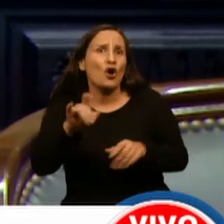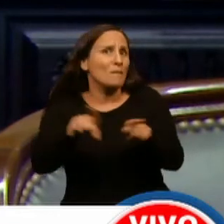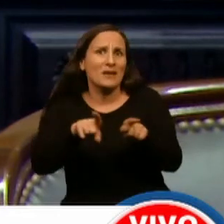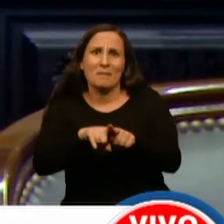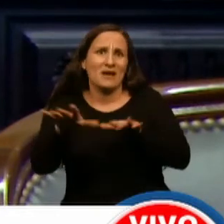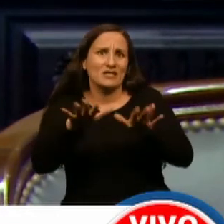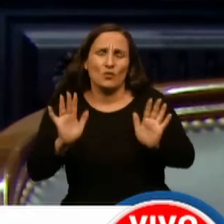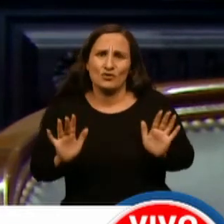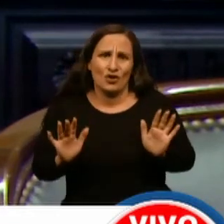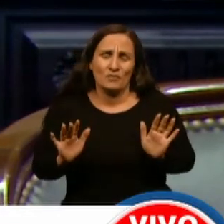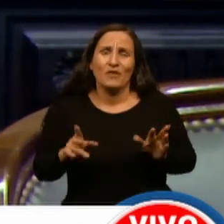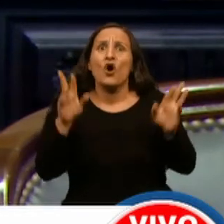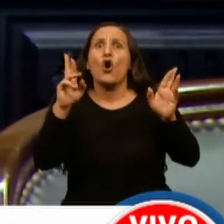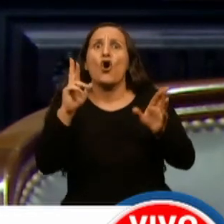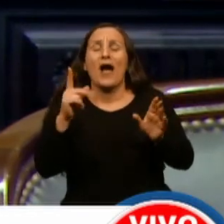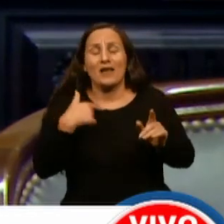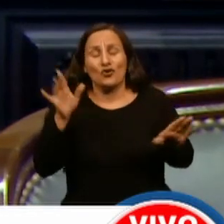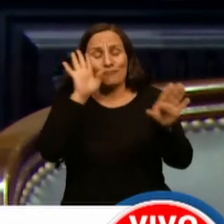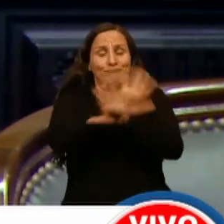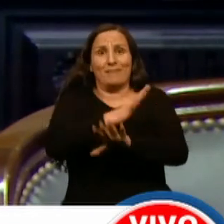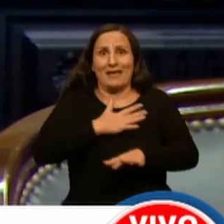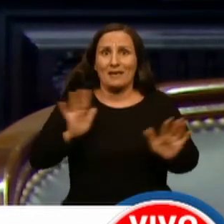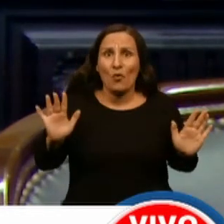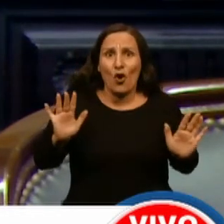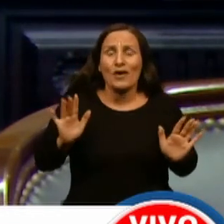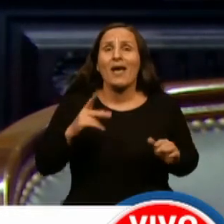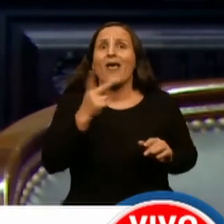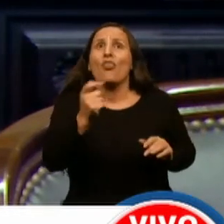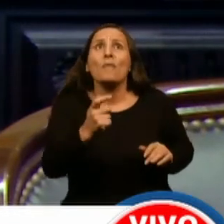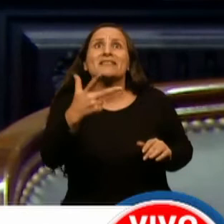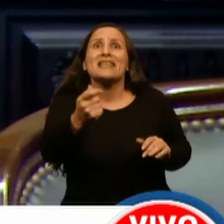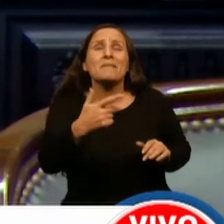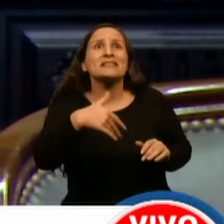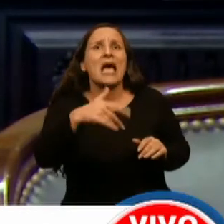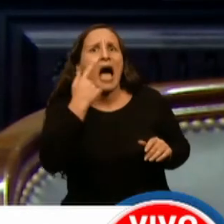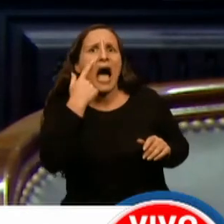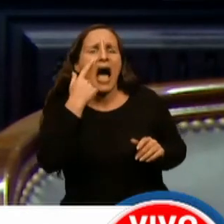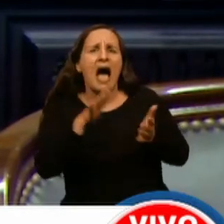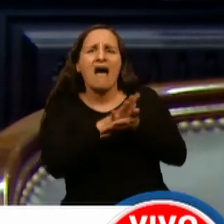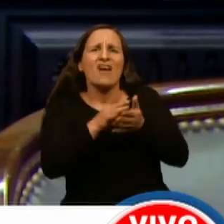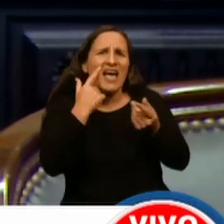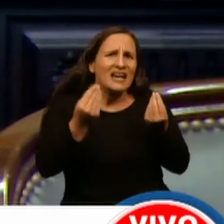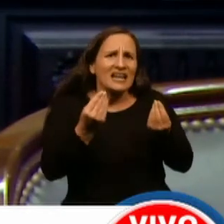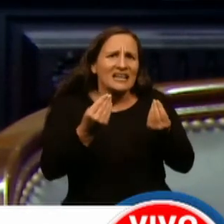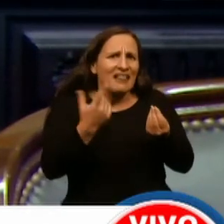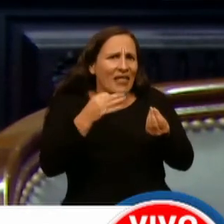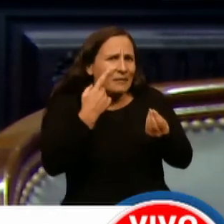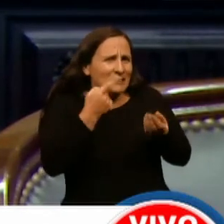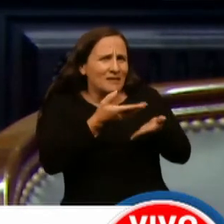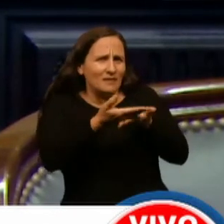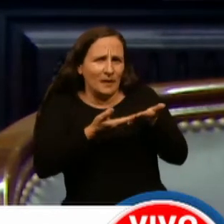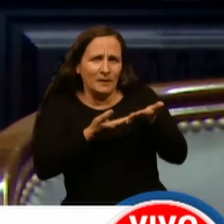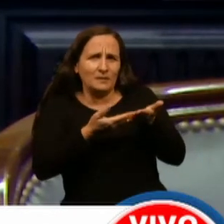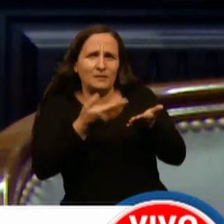presidente, que esté equivocado y que no vaya a ser cosa que dentro de 2 o 3 meses tengamos que revisar este régimen, porque no se